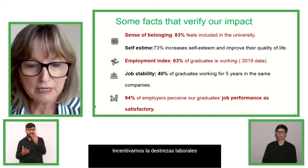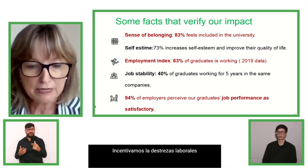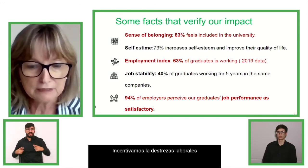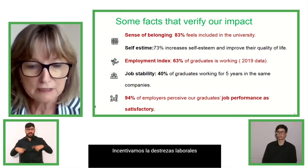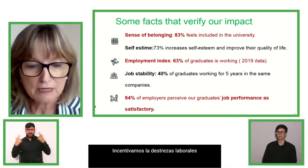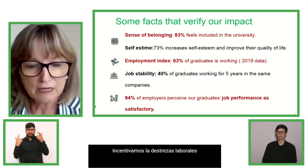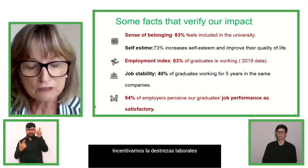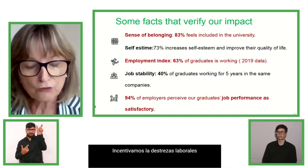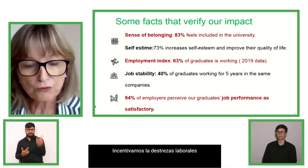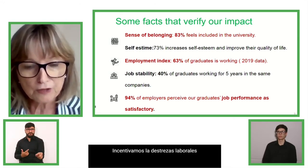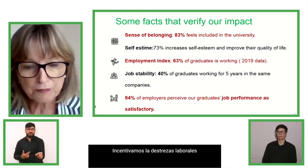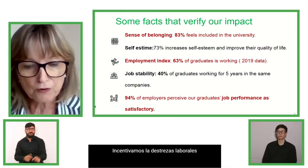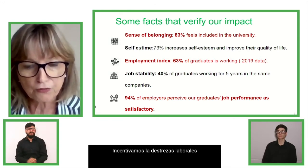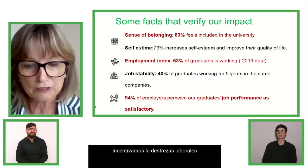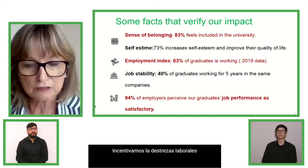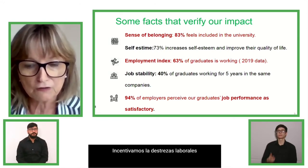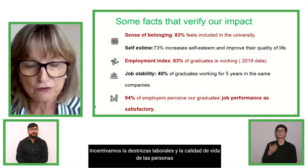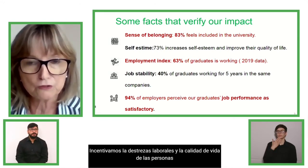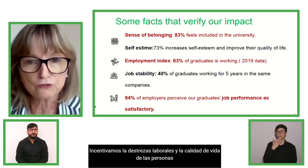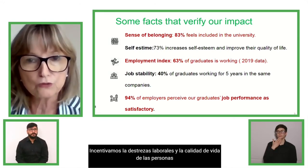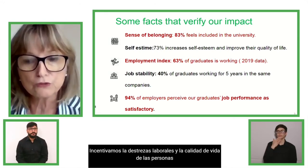Varios estudios muestran que